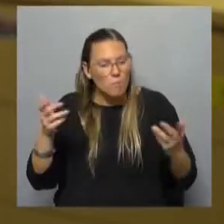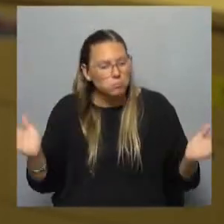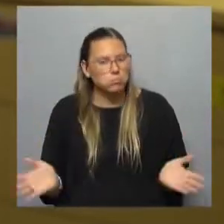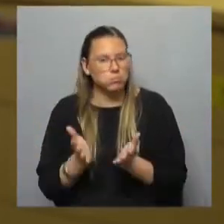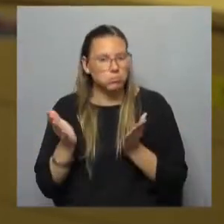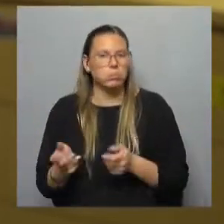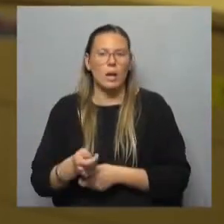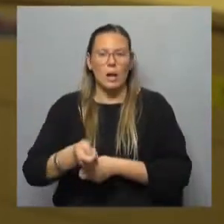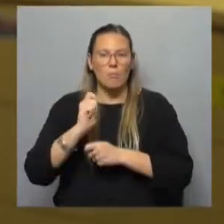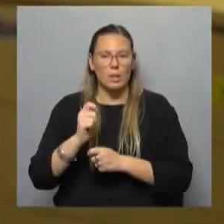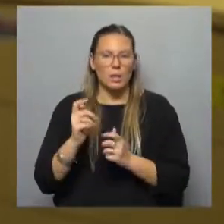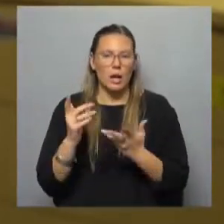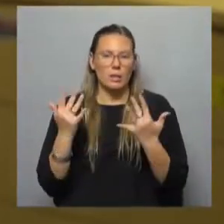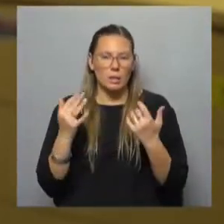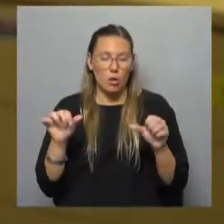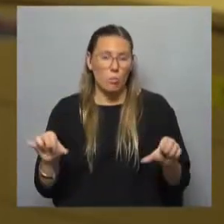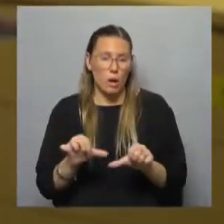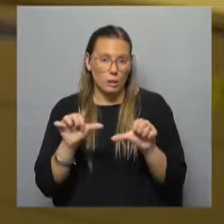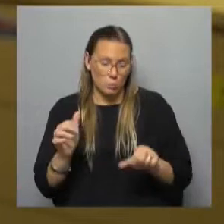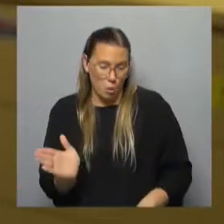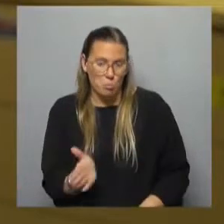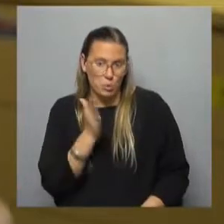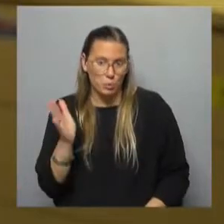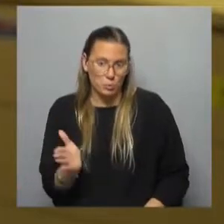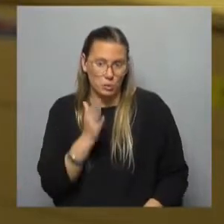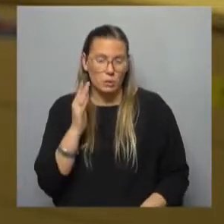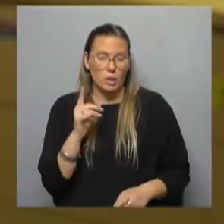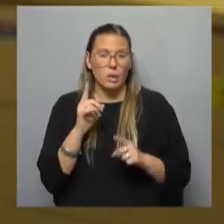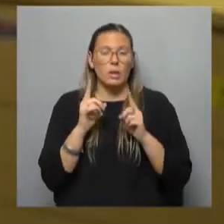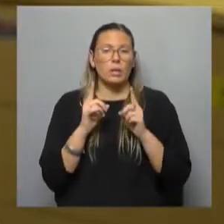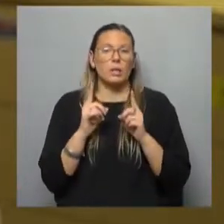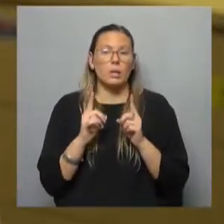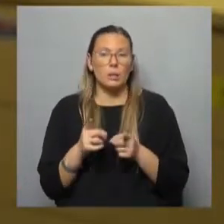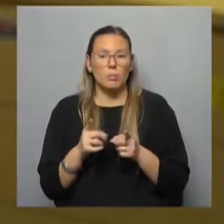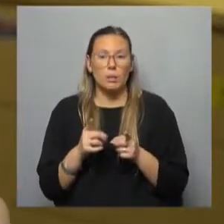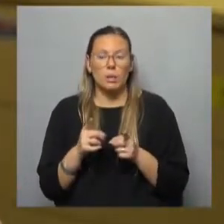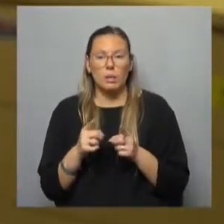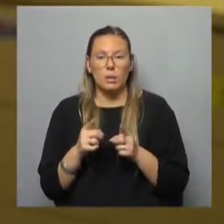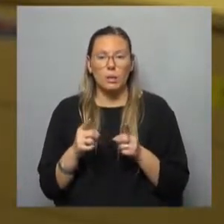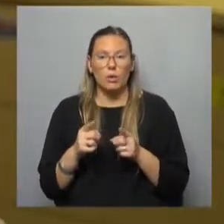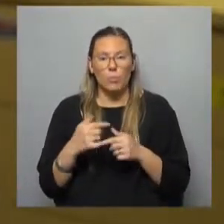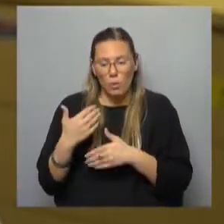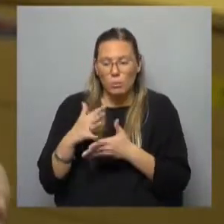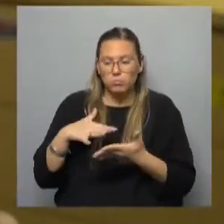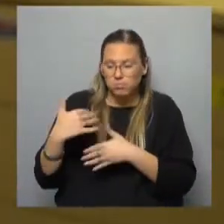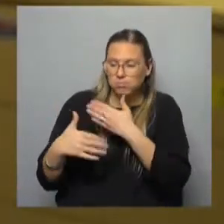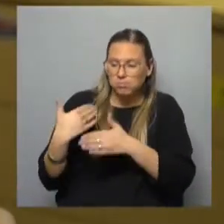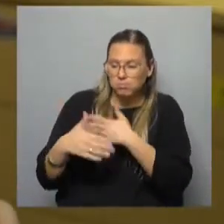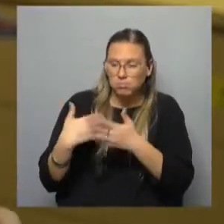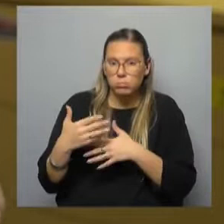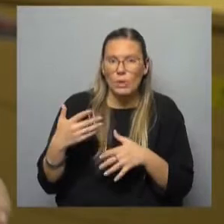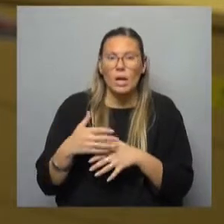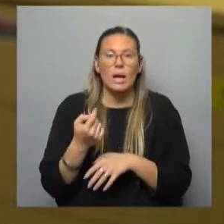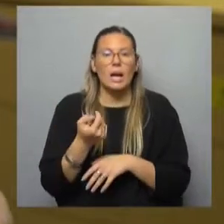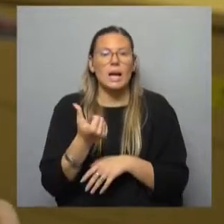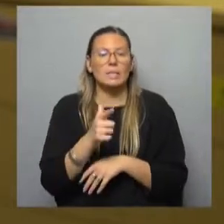la pesca artesanal como actividad productiva y como el factor desencadenante de la captura de casi